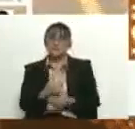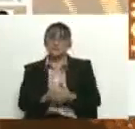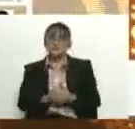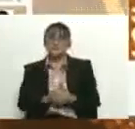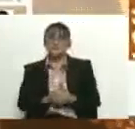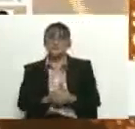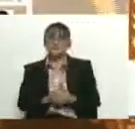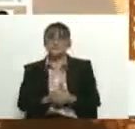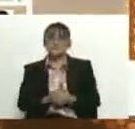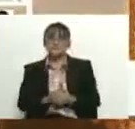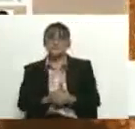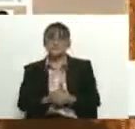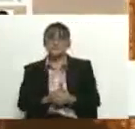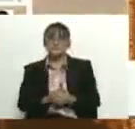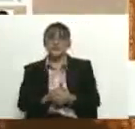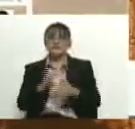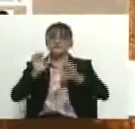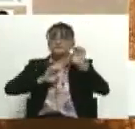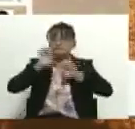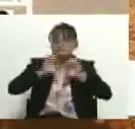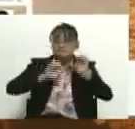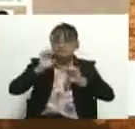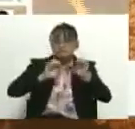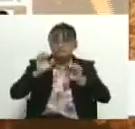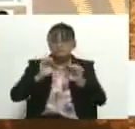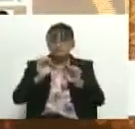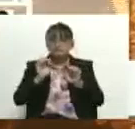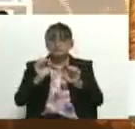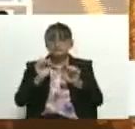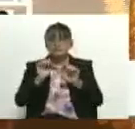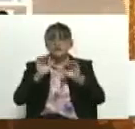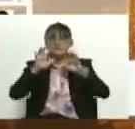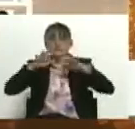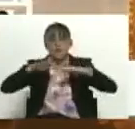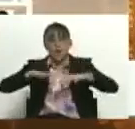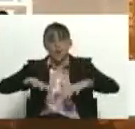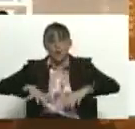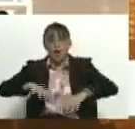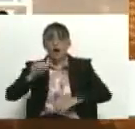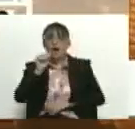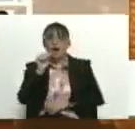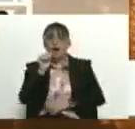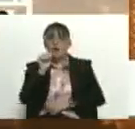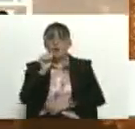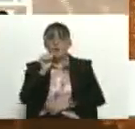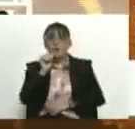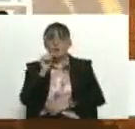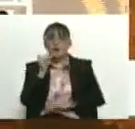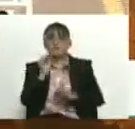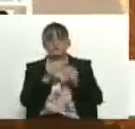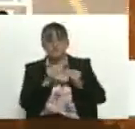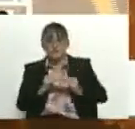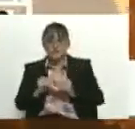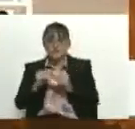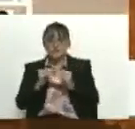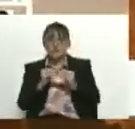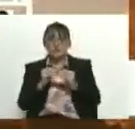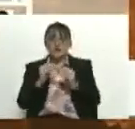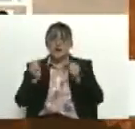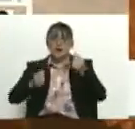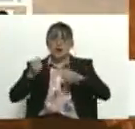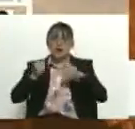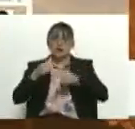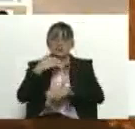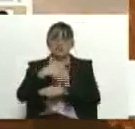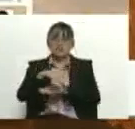todo lo que va a ser el levantamiento para que una vez que bajen las aguas vamos a asumir la rehabilitación de la carretera y